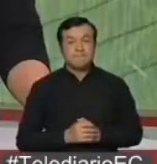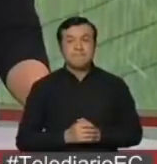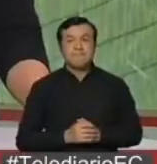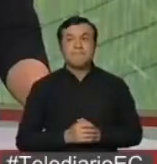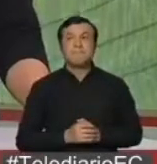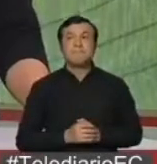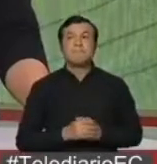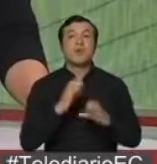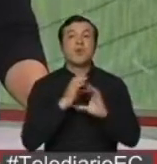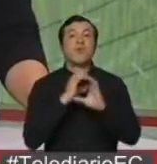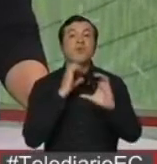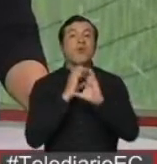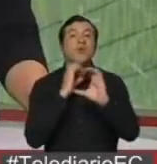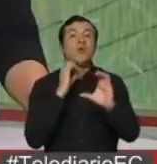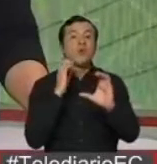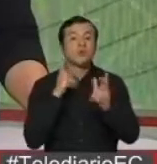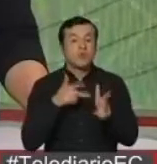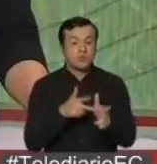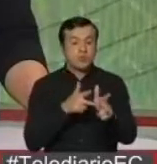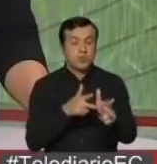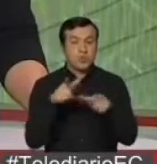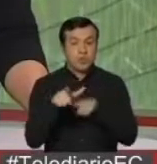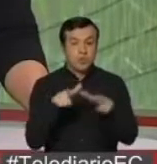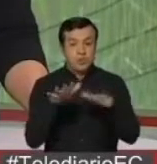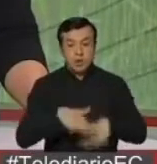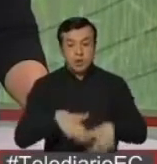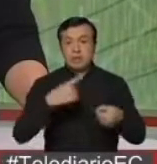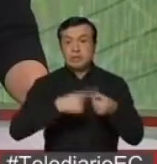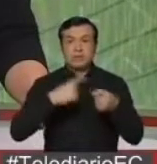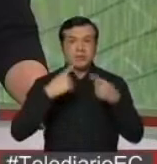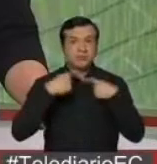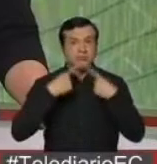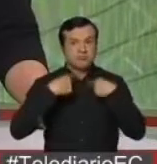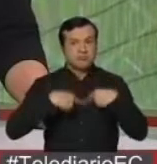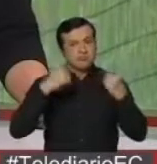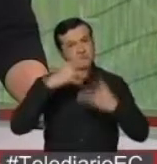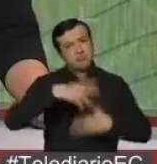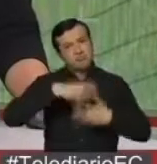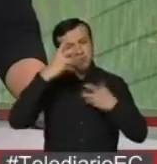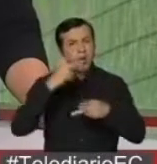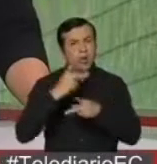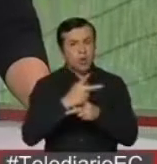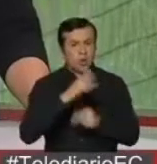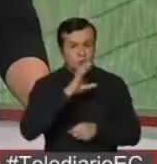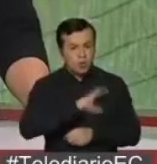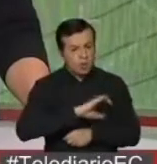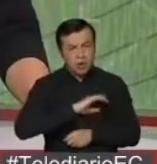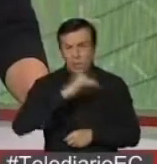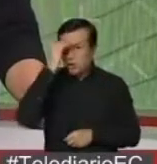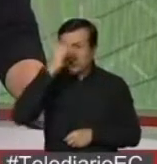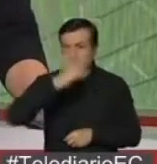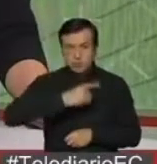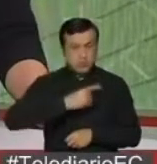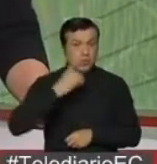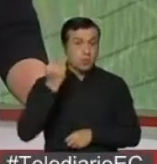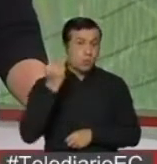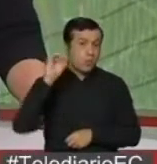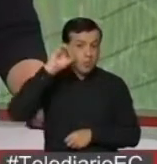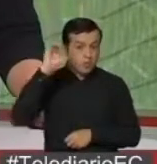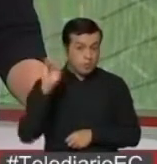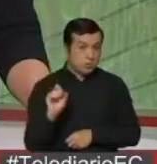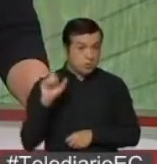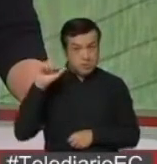El transporte urbano convencional formó caravanas en varios puntos de Quito en señal de protesta para pedir al Consejo Metropolitano que decida sobre el alza de tarifas.